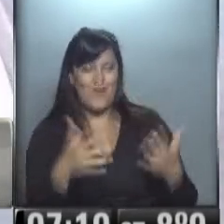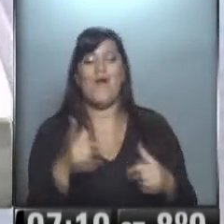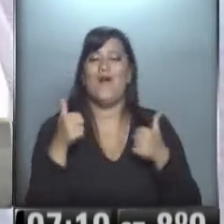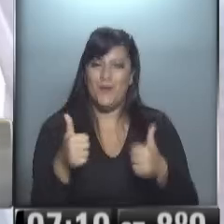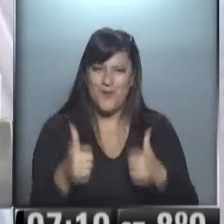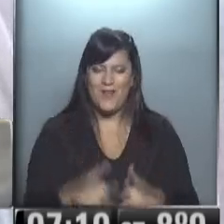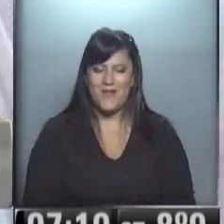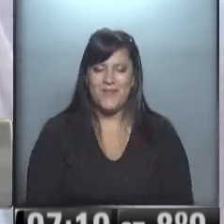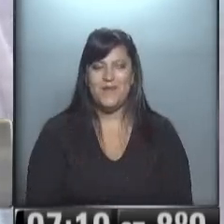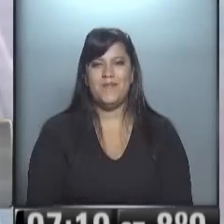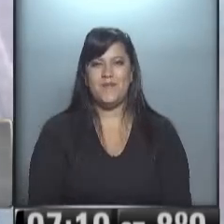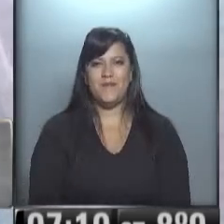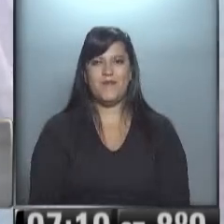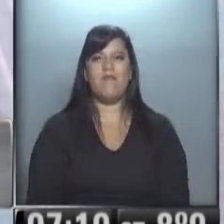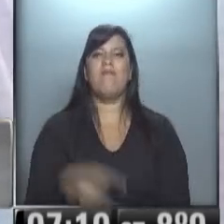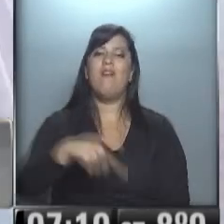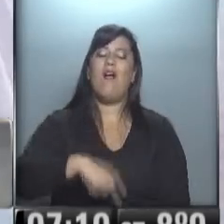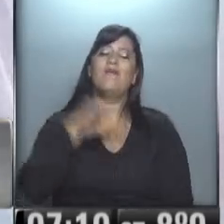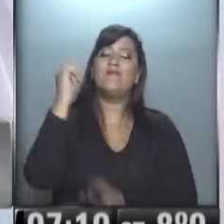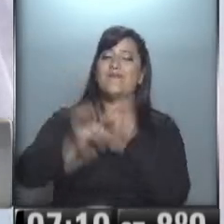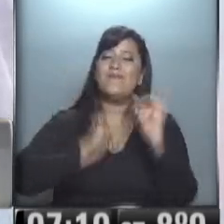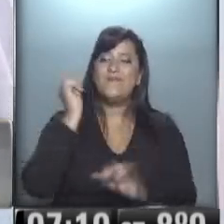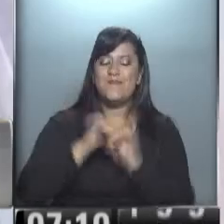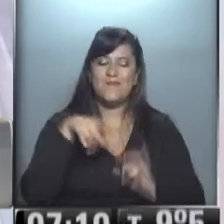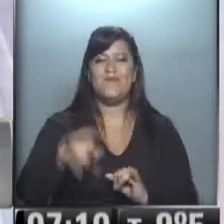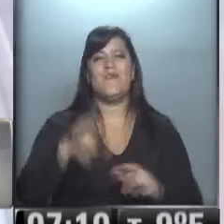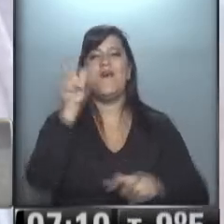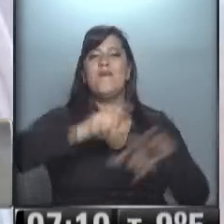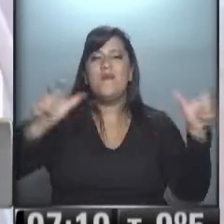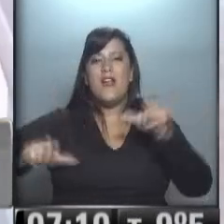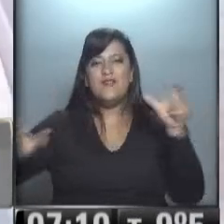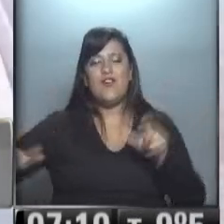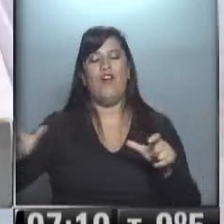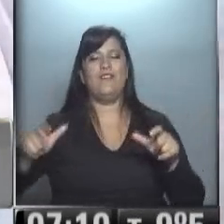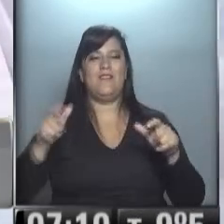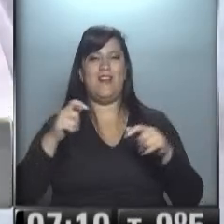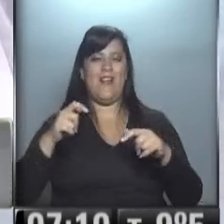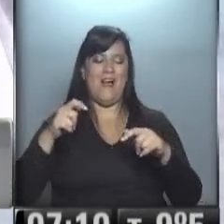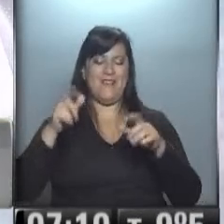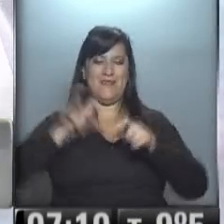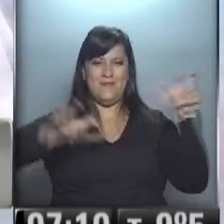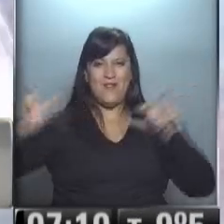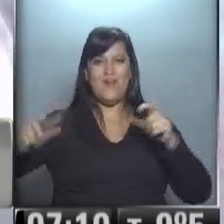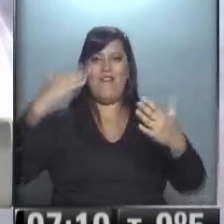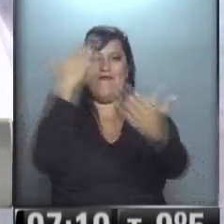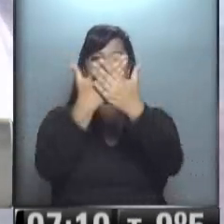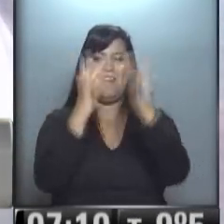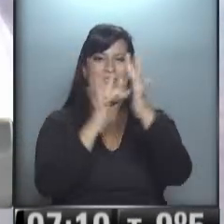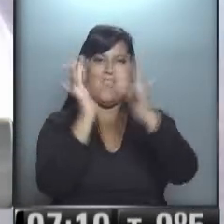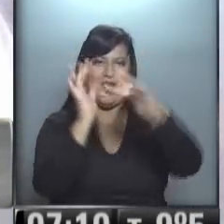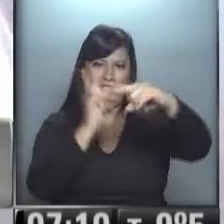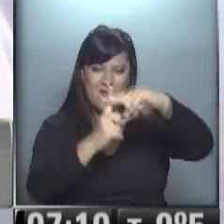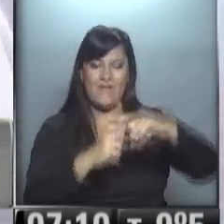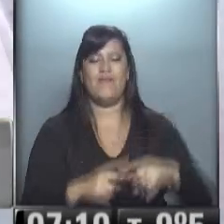bien, ¿eh? Bueno, el testimonio entonces de la gente aquí frente al santuario de San Cayetano, que como